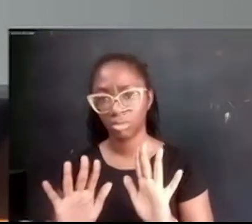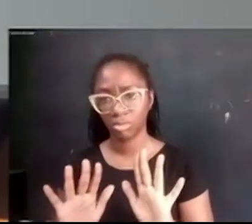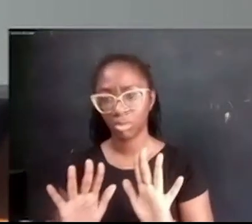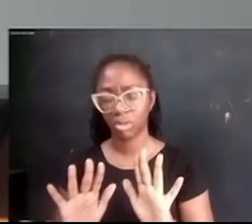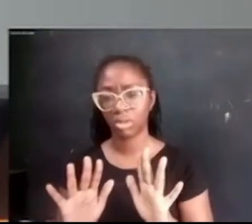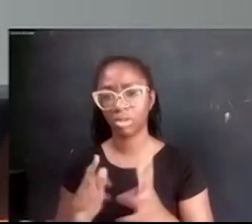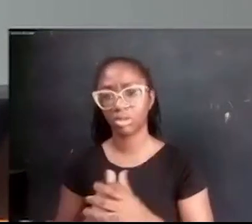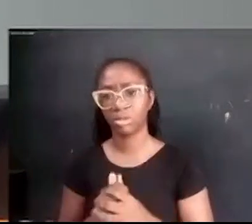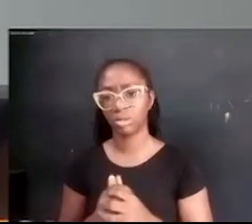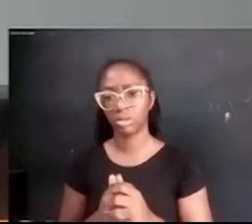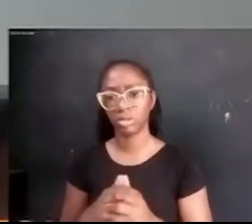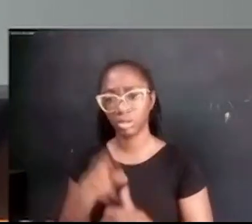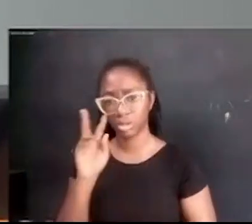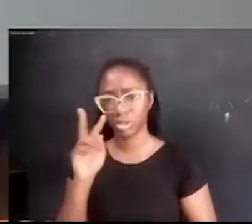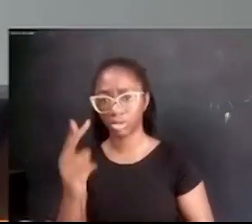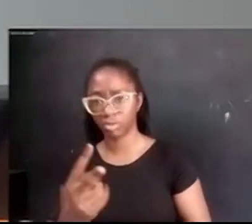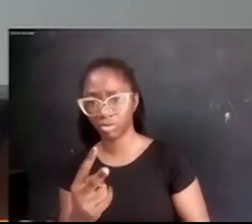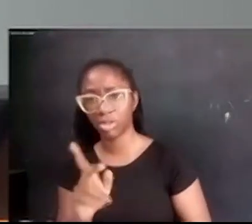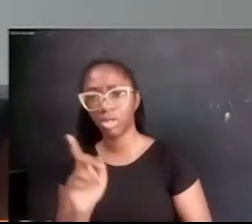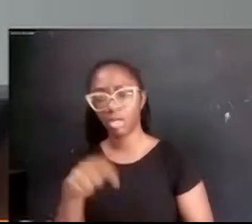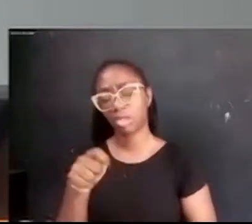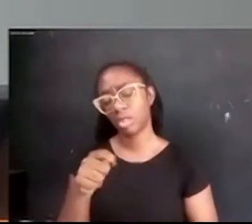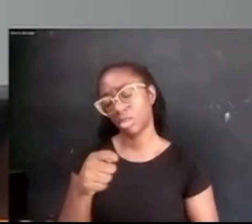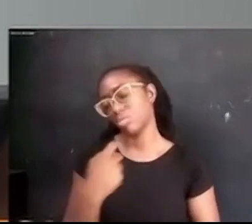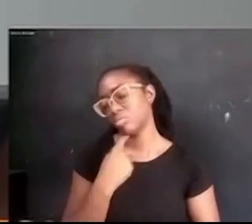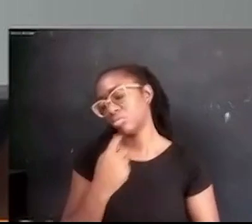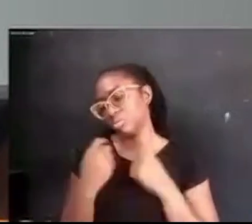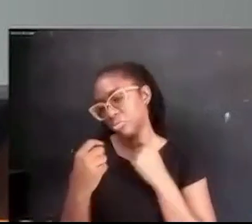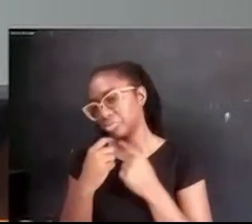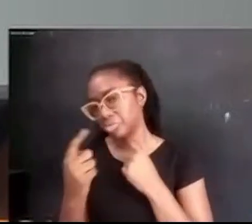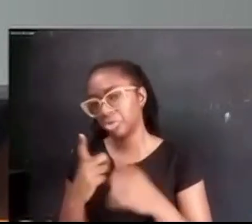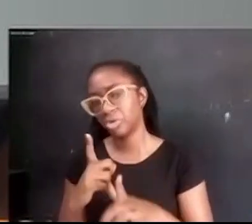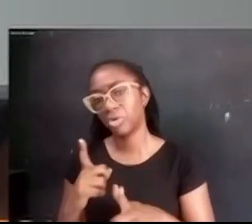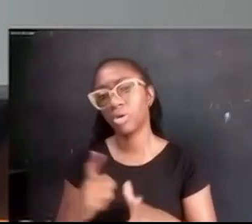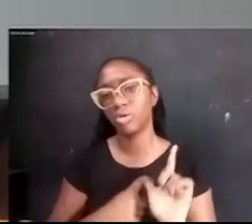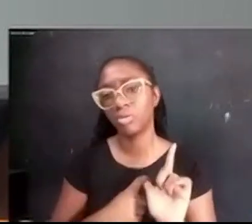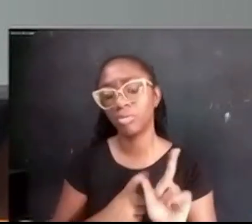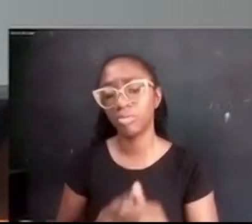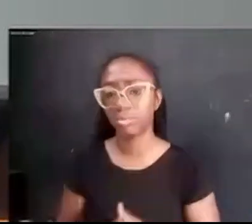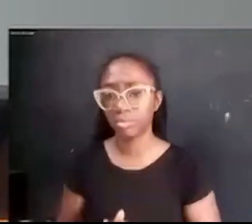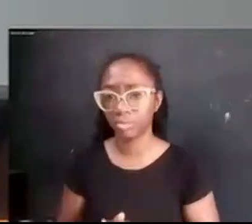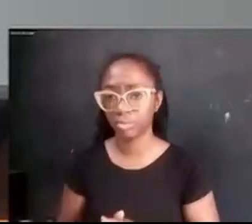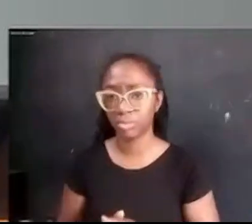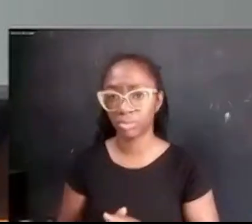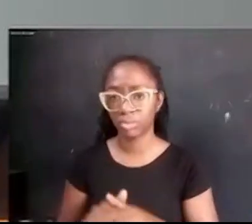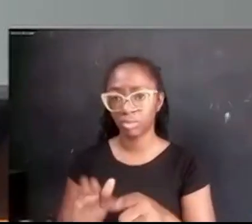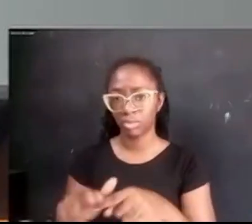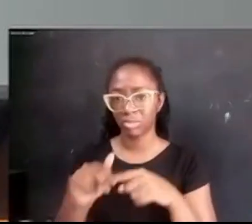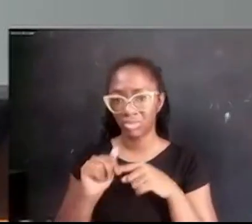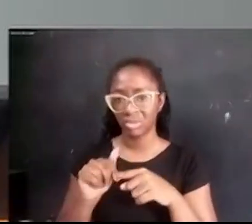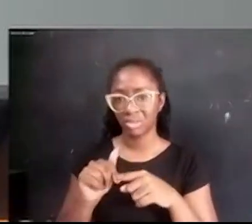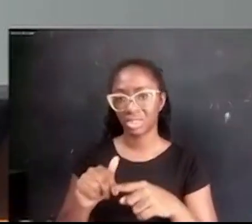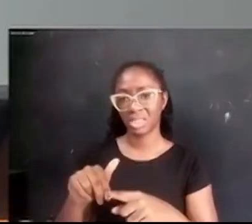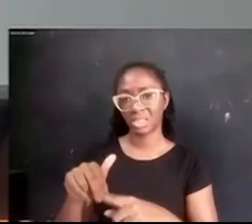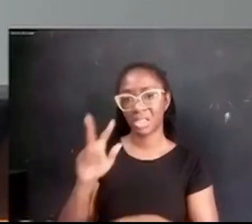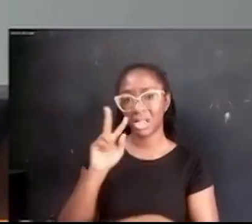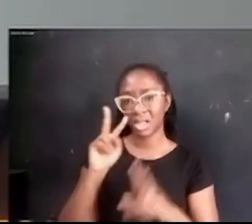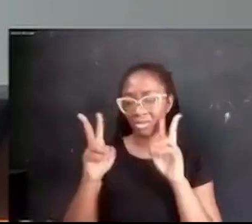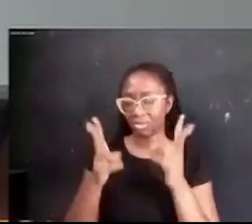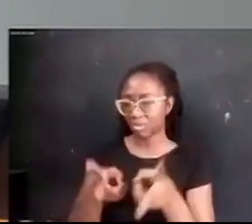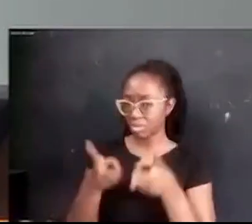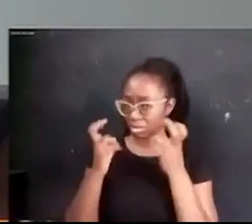Quinta República han evitado la crisis, pero mi intuición es que precisamente por evitar la